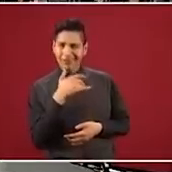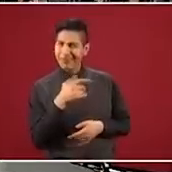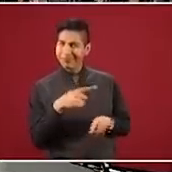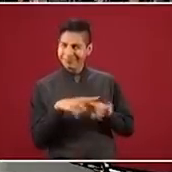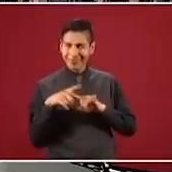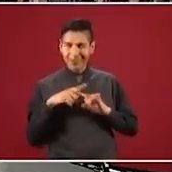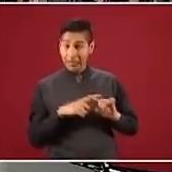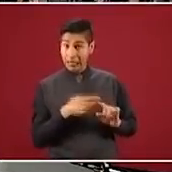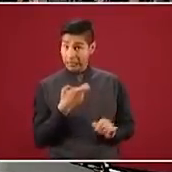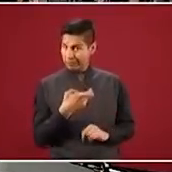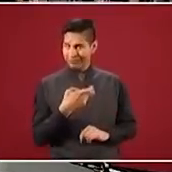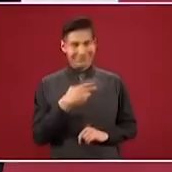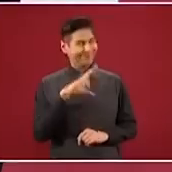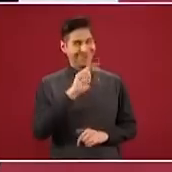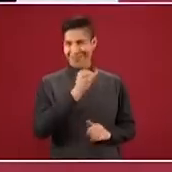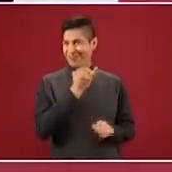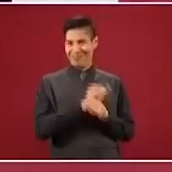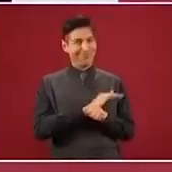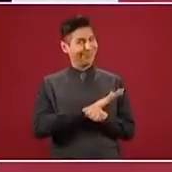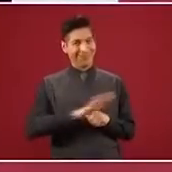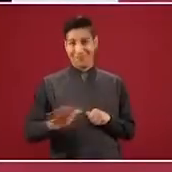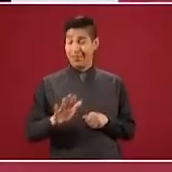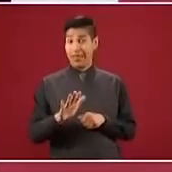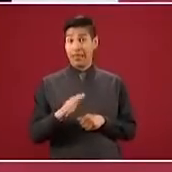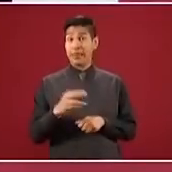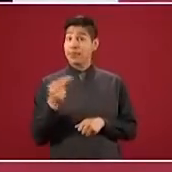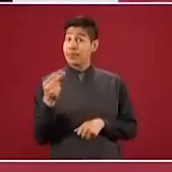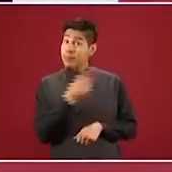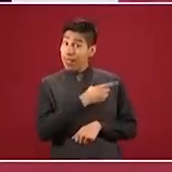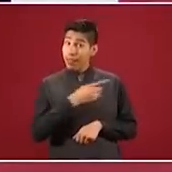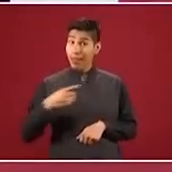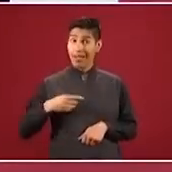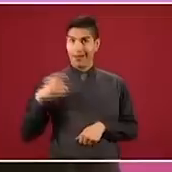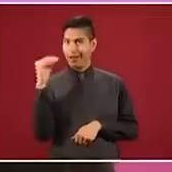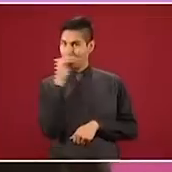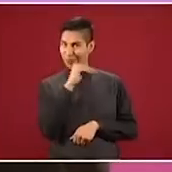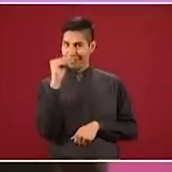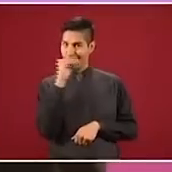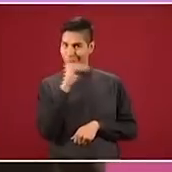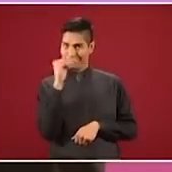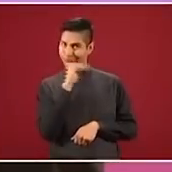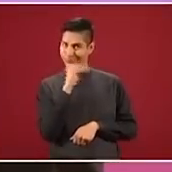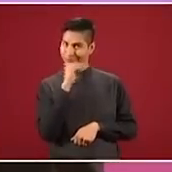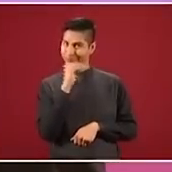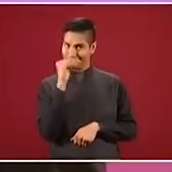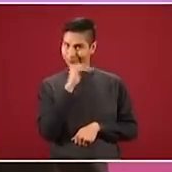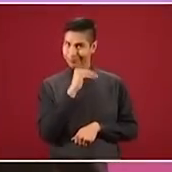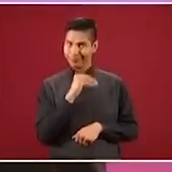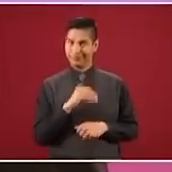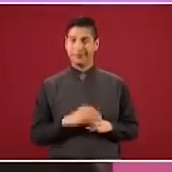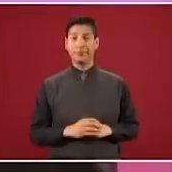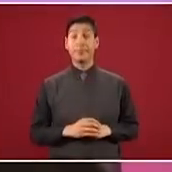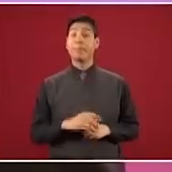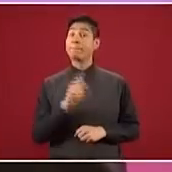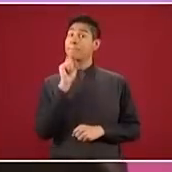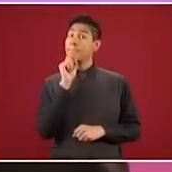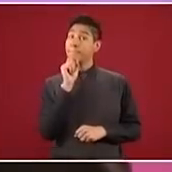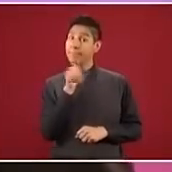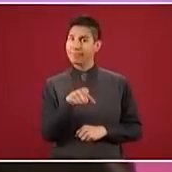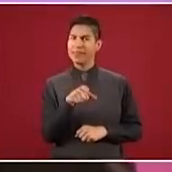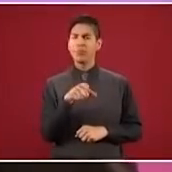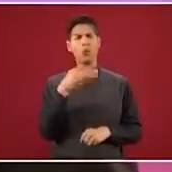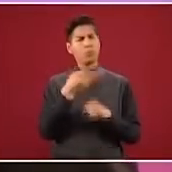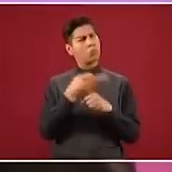ser gratuitos para la población no asegurada en el sistema público de salud. Y, como lo